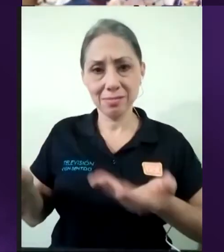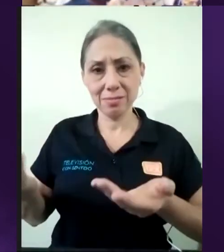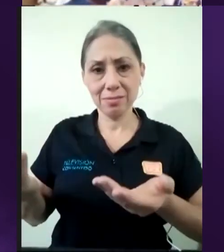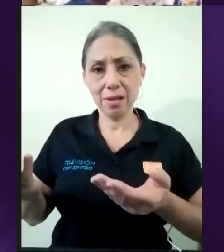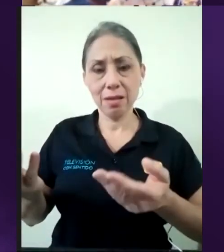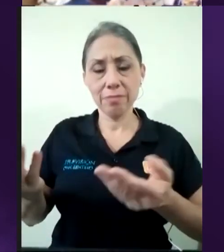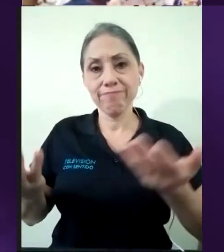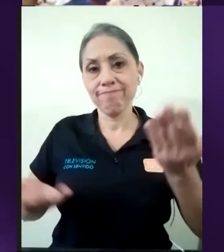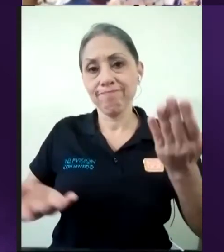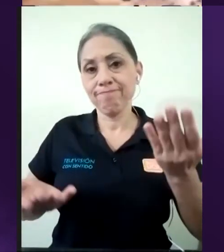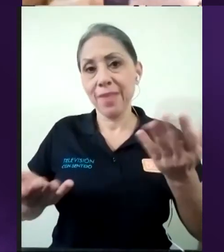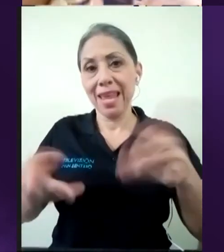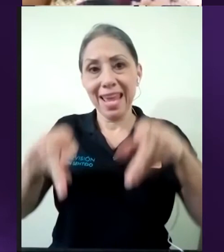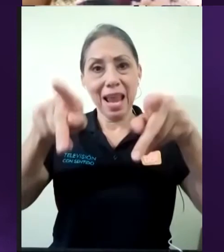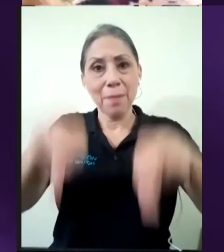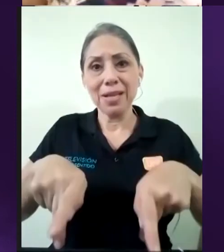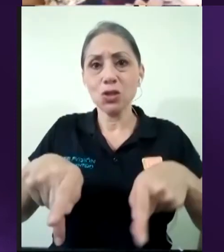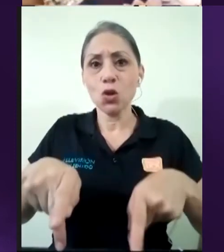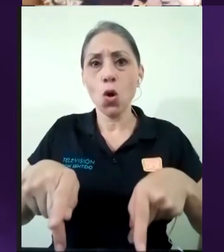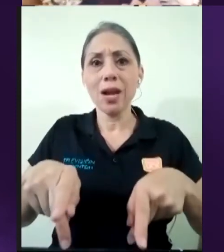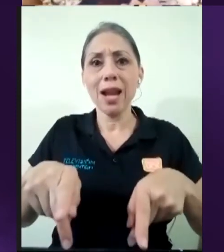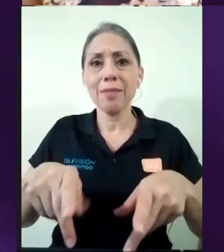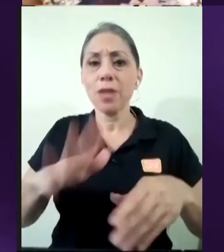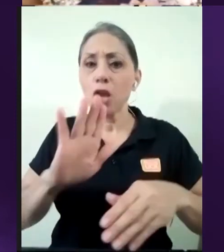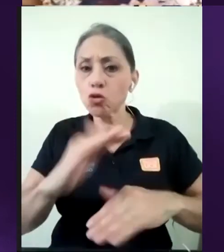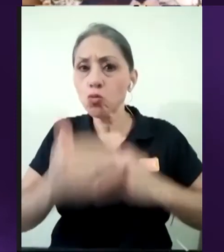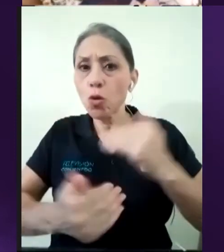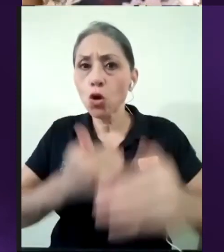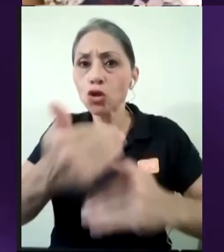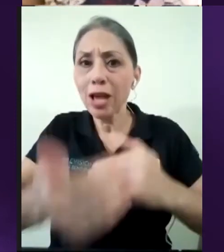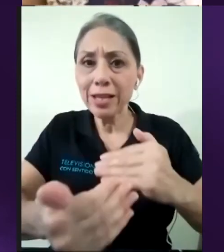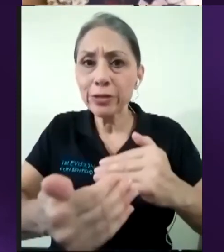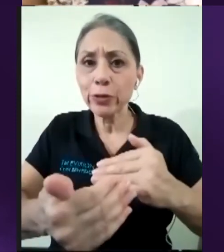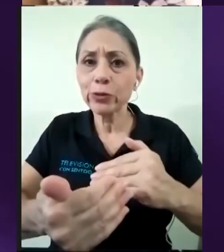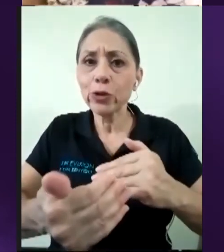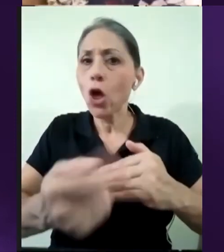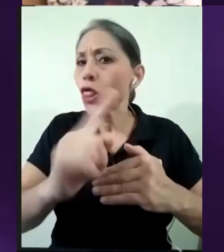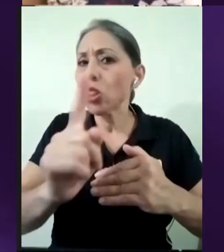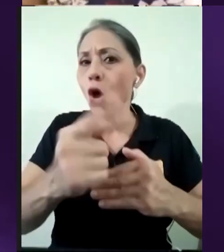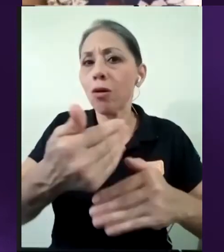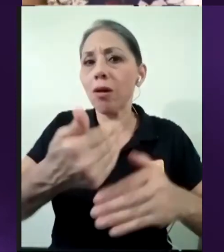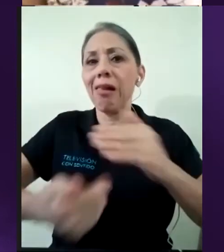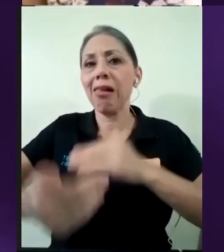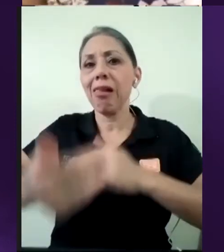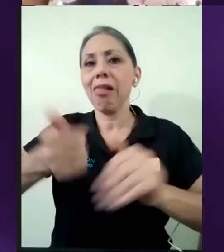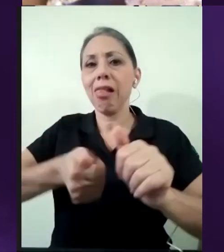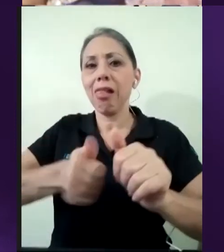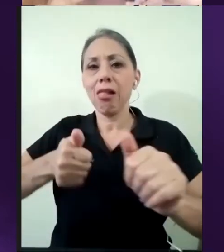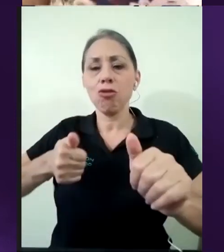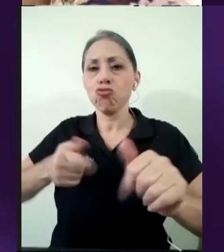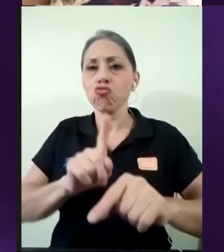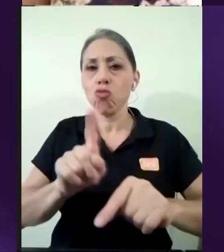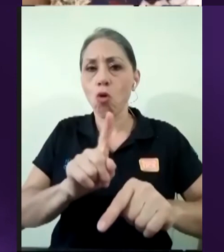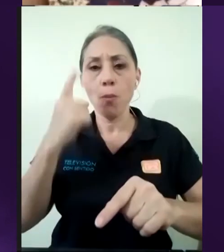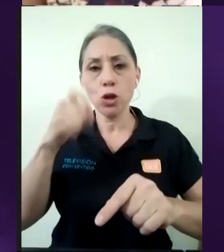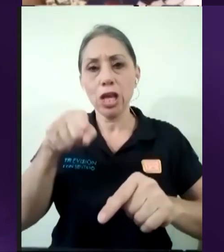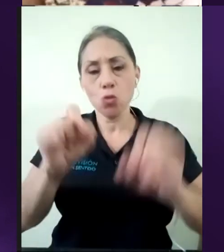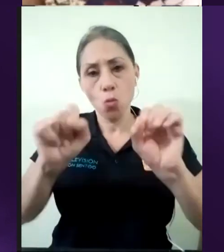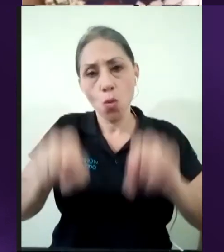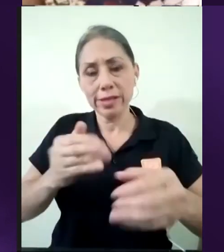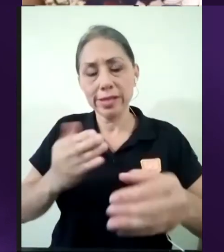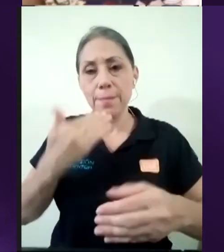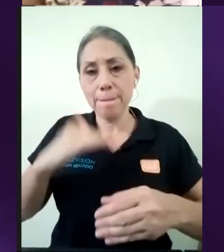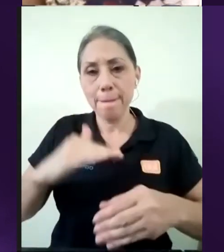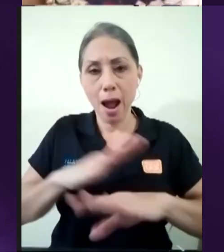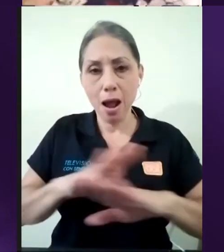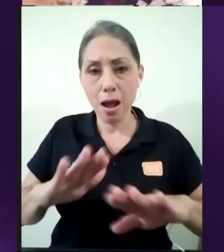repente no enfrente un retroceso en sus procesos, por ejemplo, de terapia, que pueden ser perjudiciales, ¿verdad?,